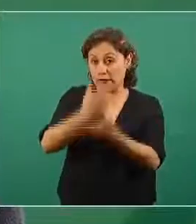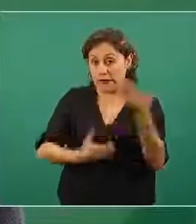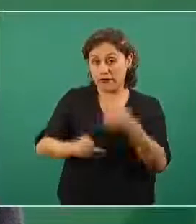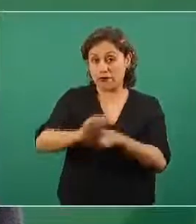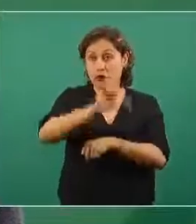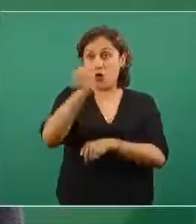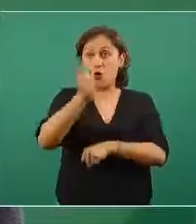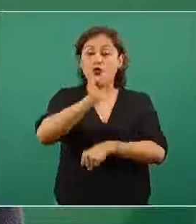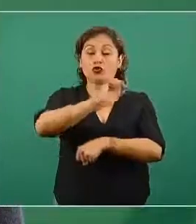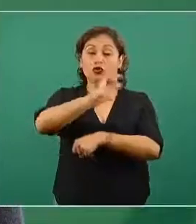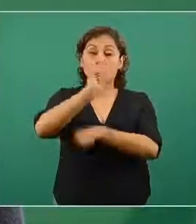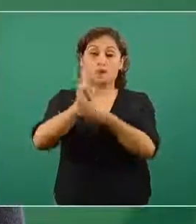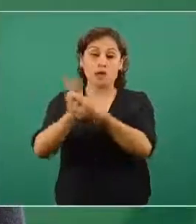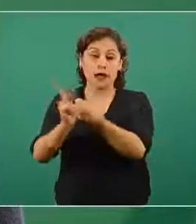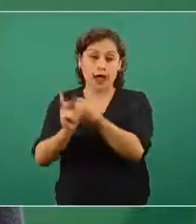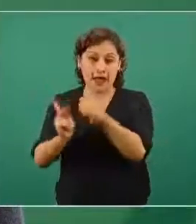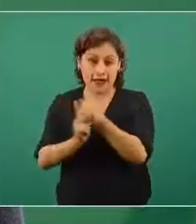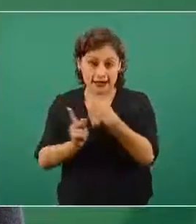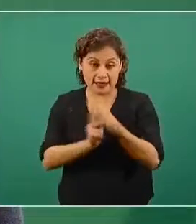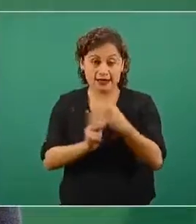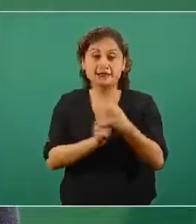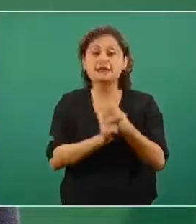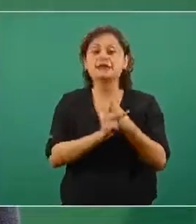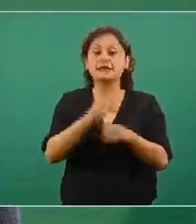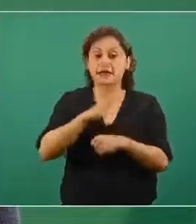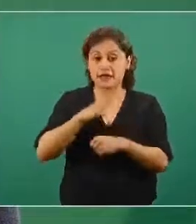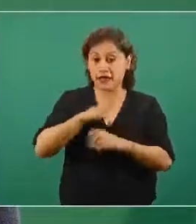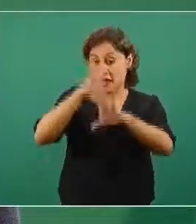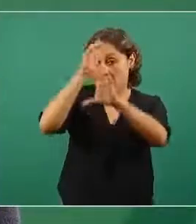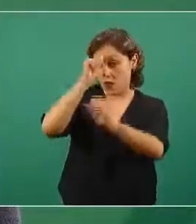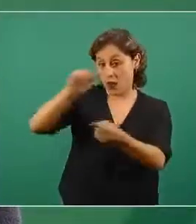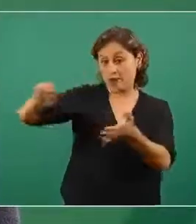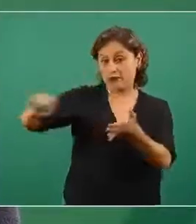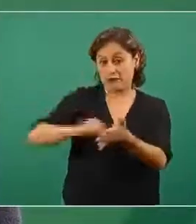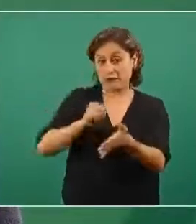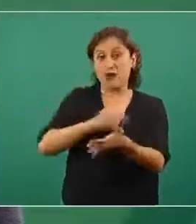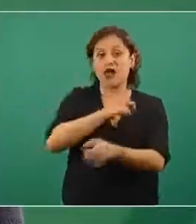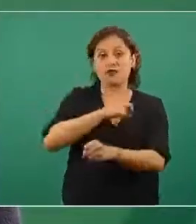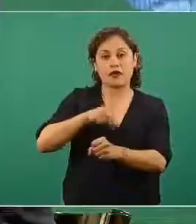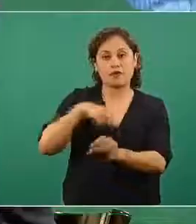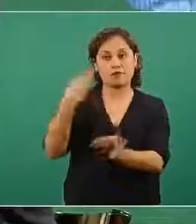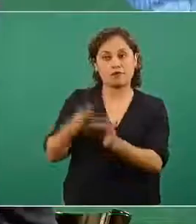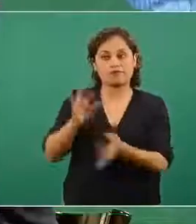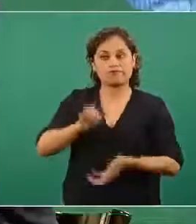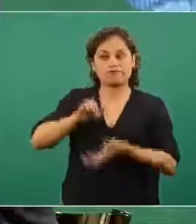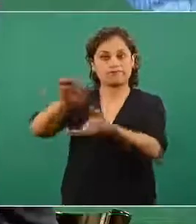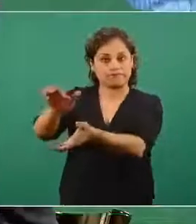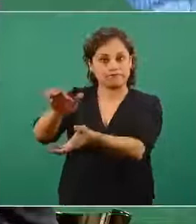como naciones firmaron durante el año pasado para poder iniciar